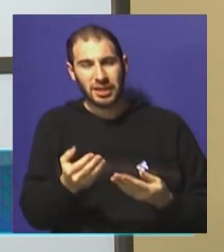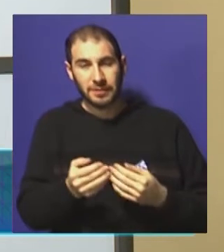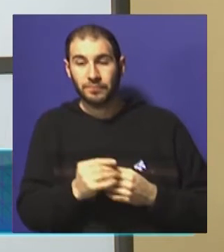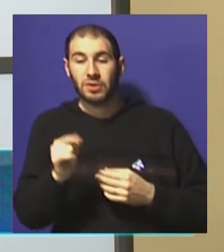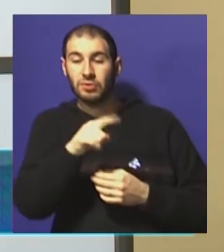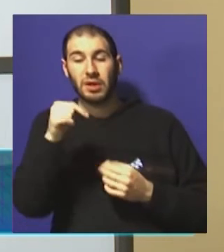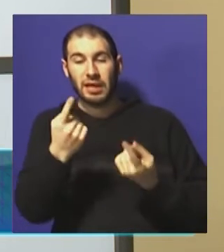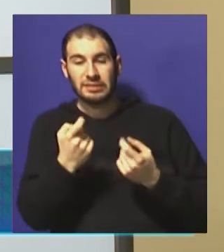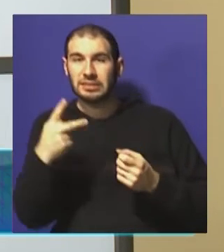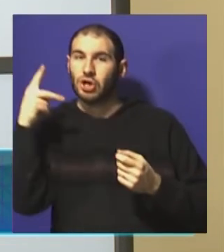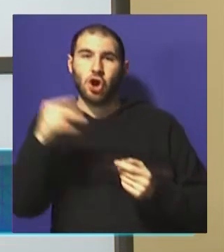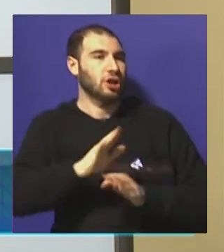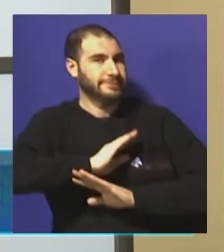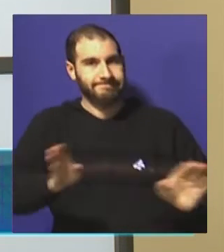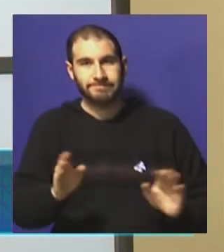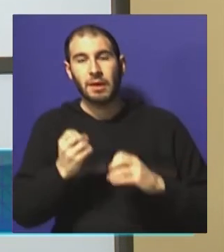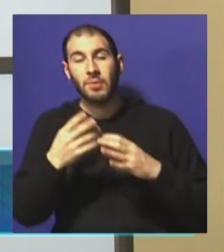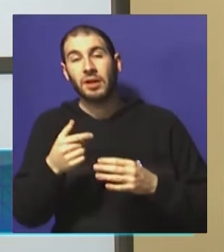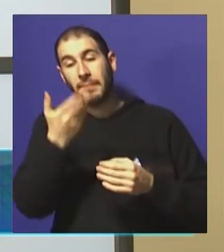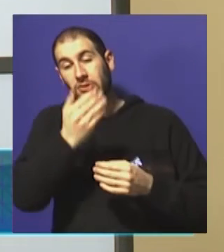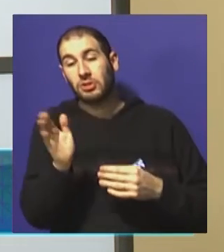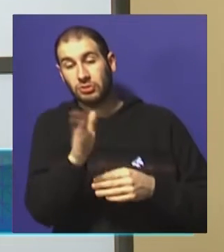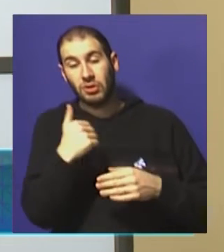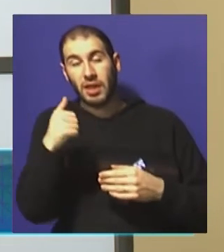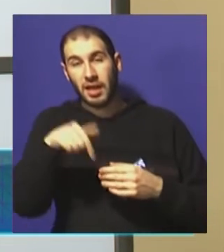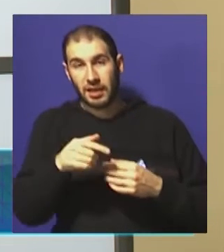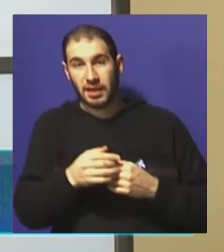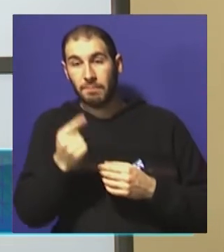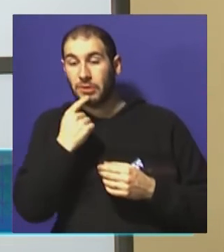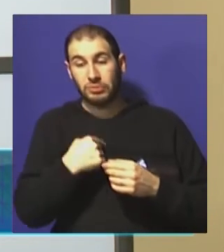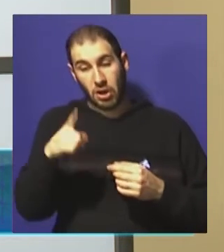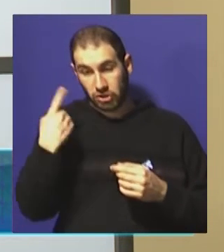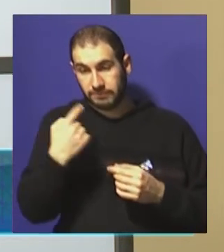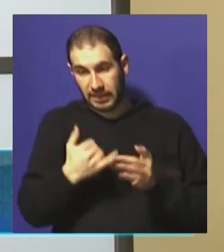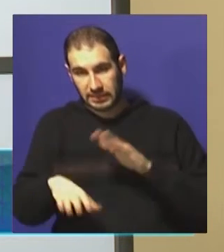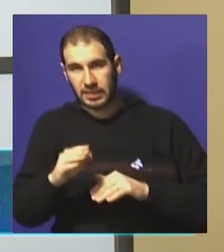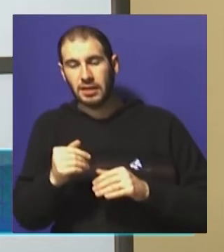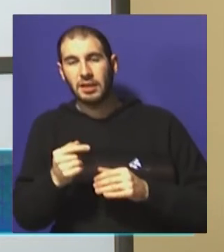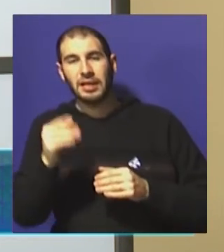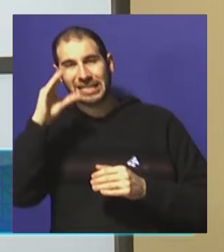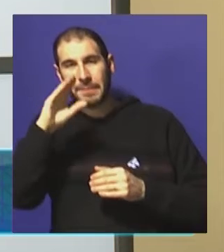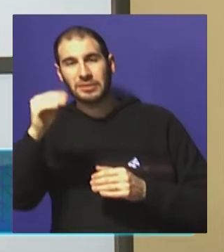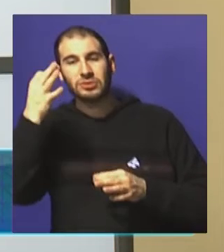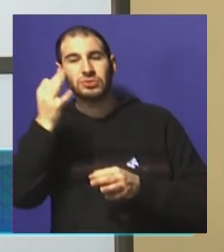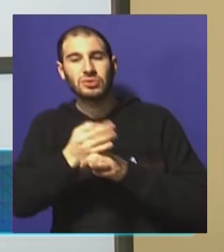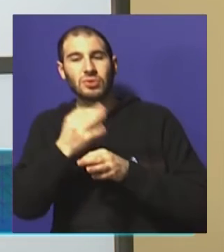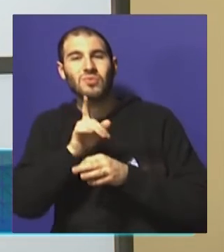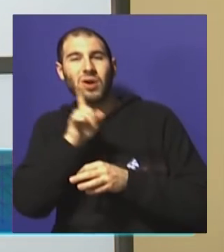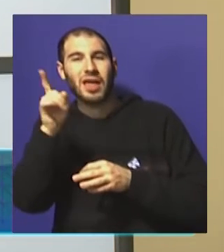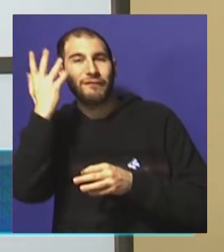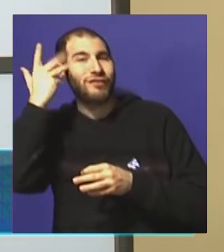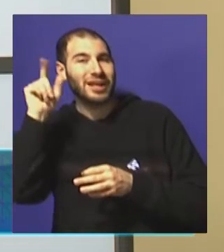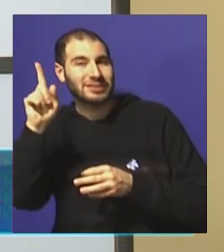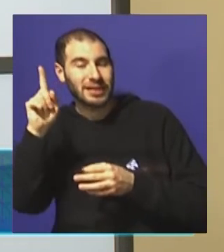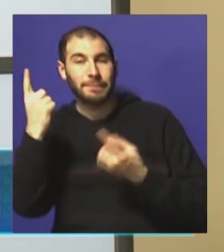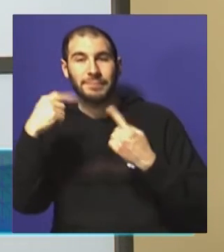era cortar esos vínculos, porque todos estos patriotas, que es la otra pregunta que vos me hacías, sí, se habían formado en esa escuela francesa,